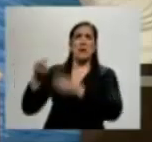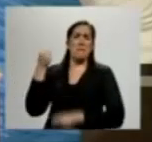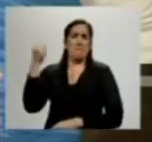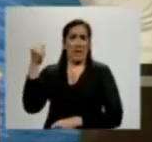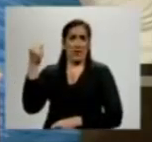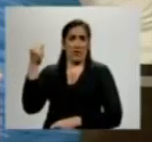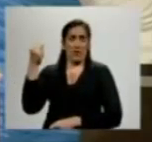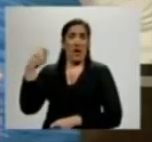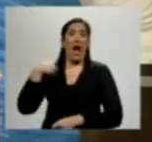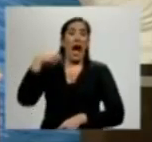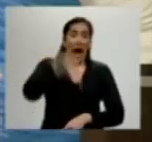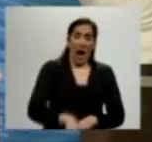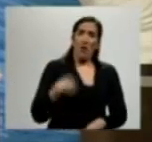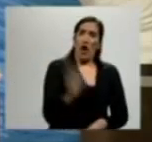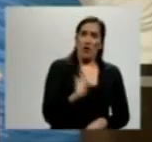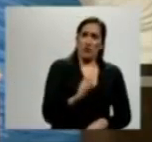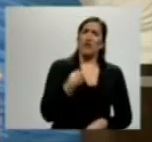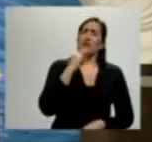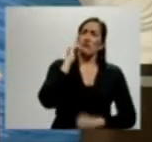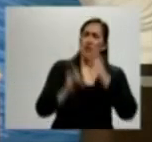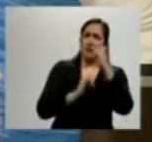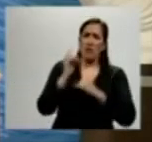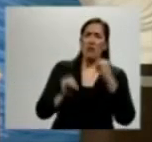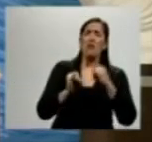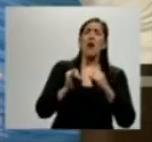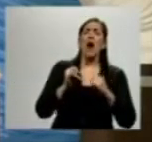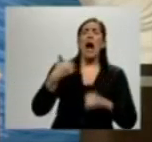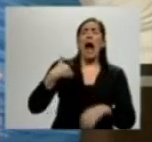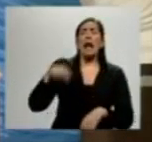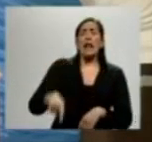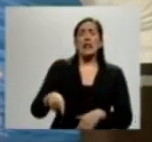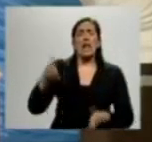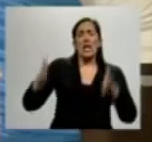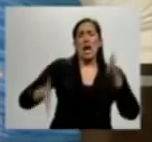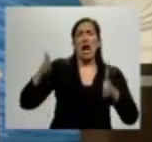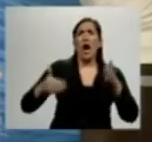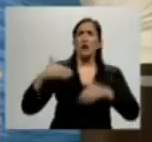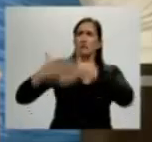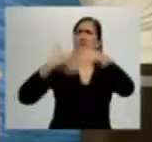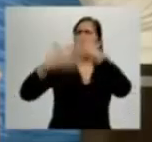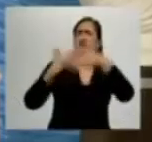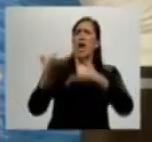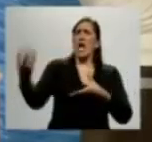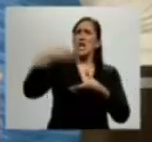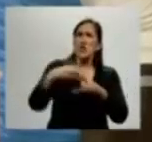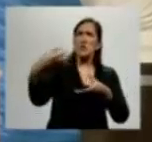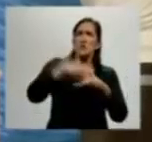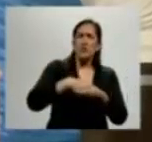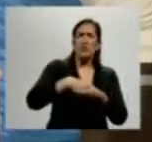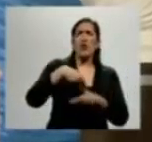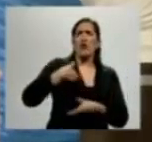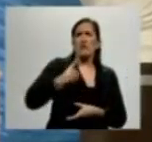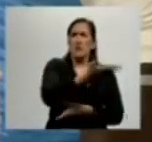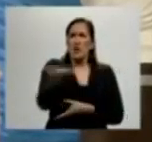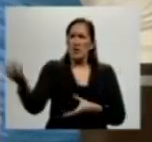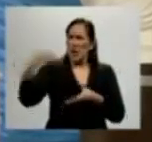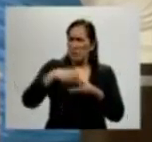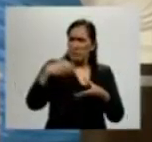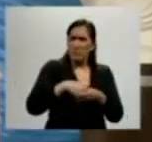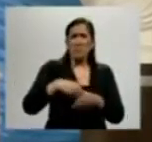que sostenemos que la Argentina vivió un periodo de esplendor, de crecimiento y de inclusión social, cuando millones